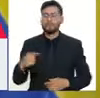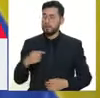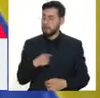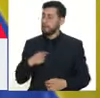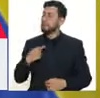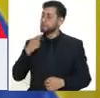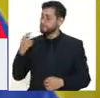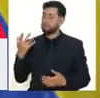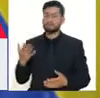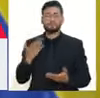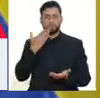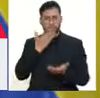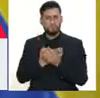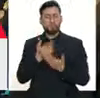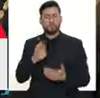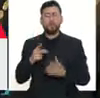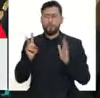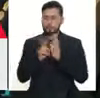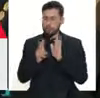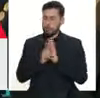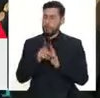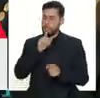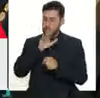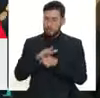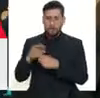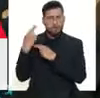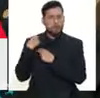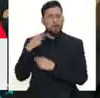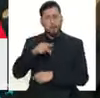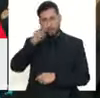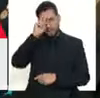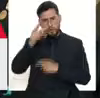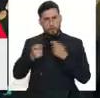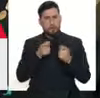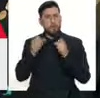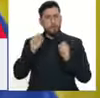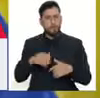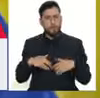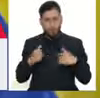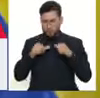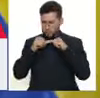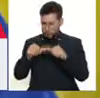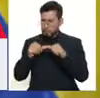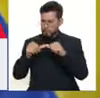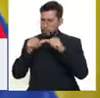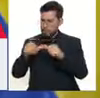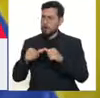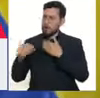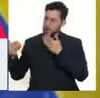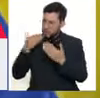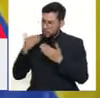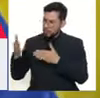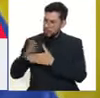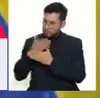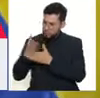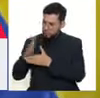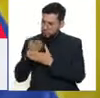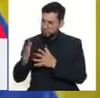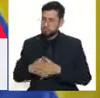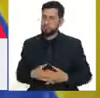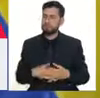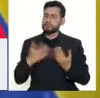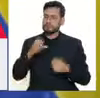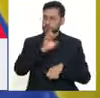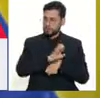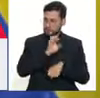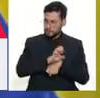reitero la voluntad y compromiso del Gobierno del Perú para seguir profundizando el diálogo y la cooperación con